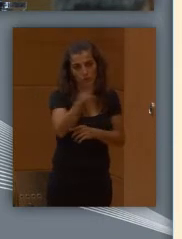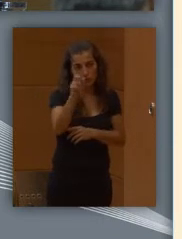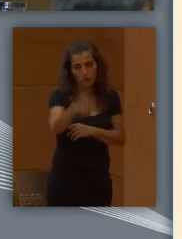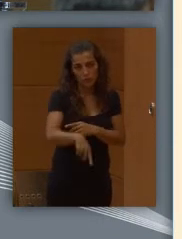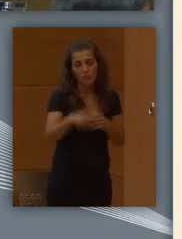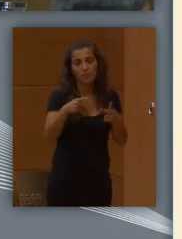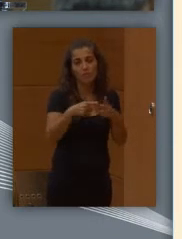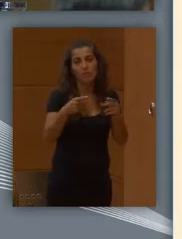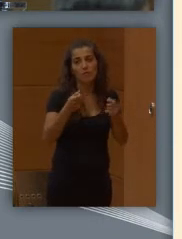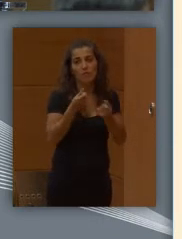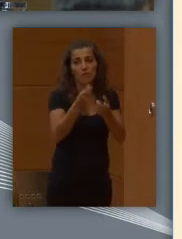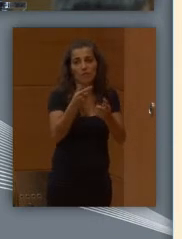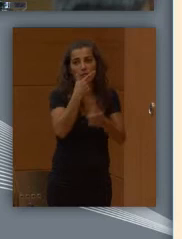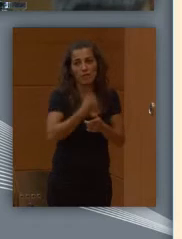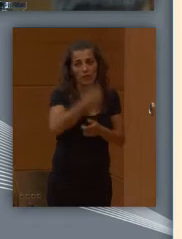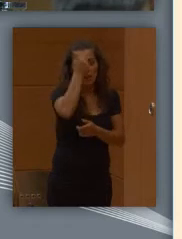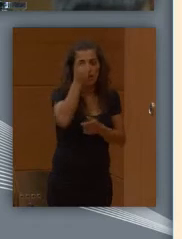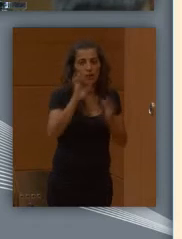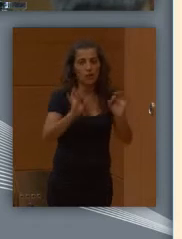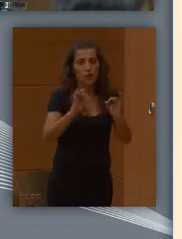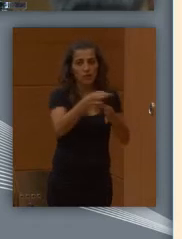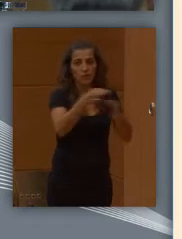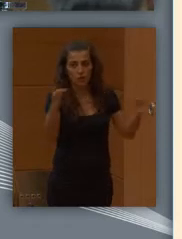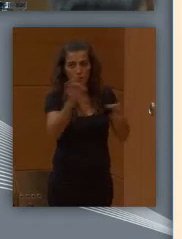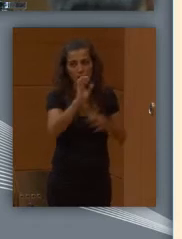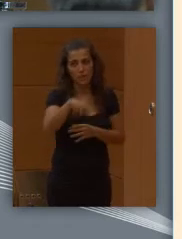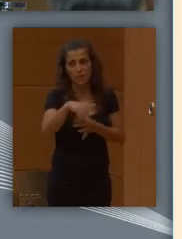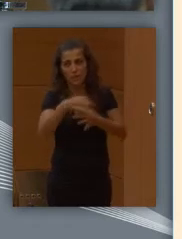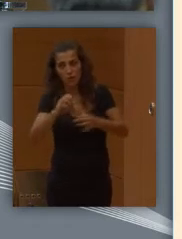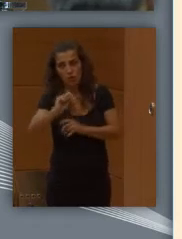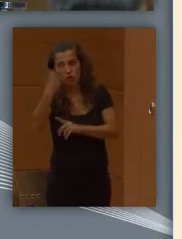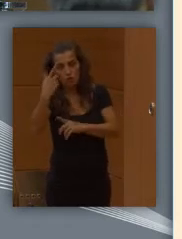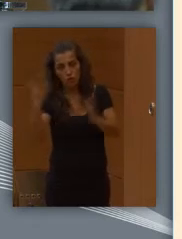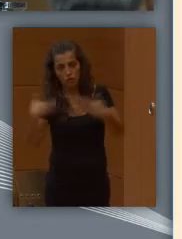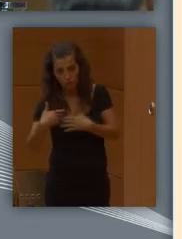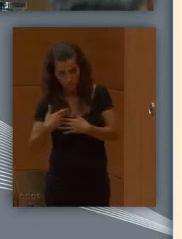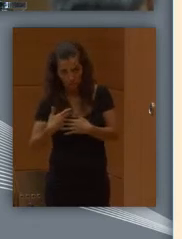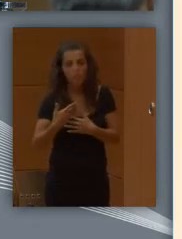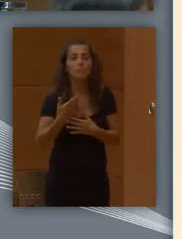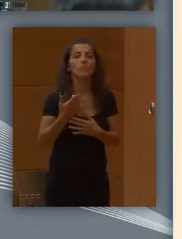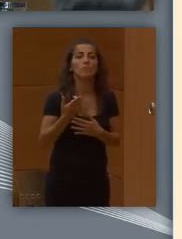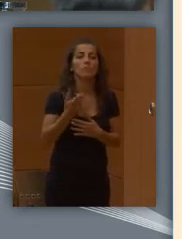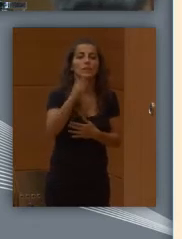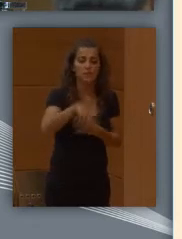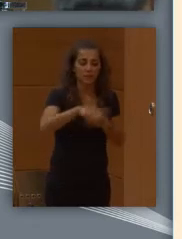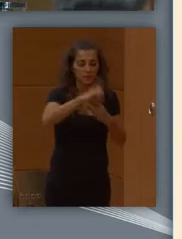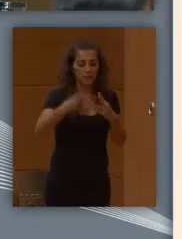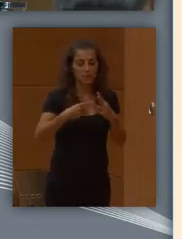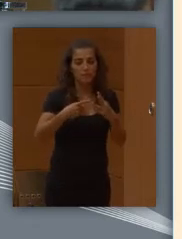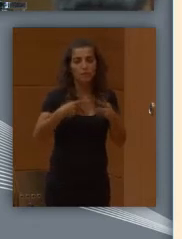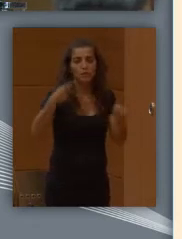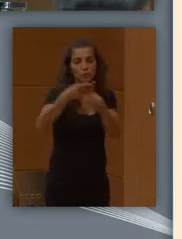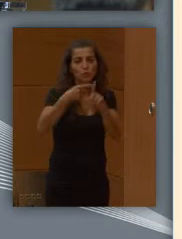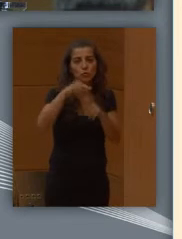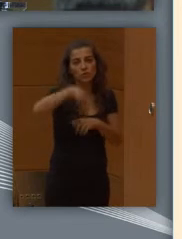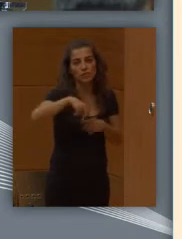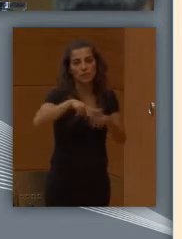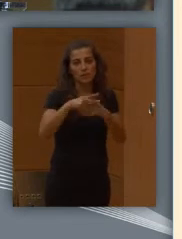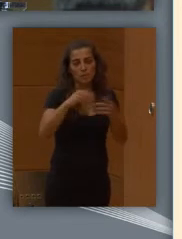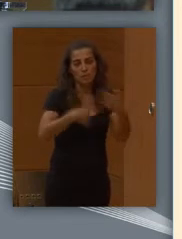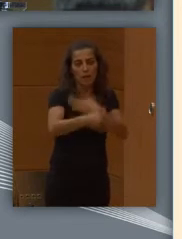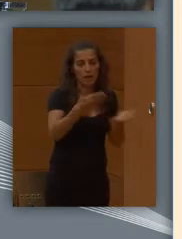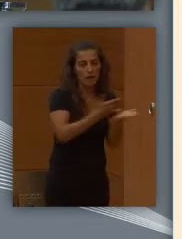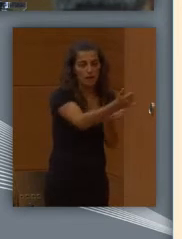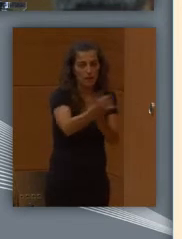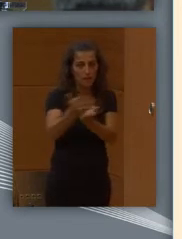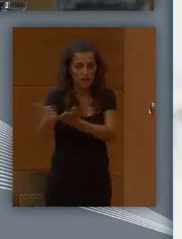del entrenamiento formal y no formal en accesibilidad. Y, por último, el desarrollo de esta herramienta para evaluar las nuevas iniciativas de accesibilidad para el